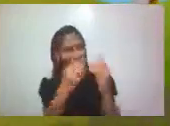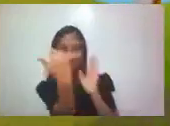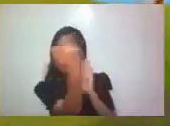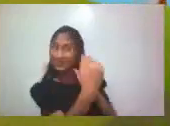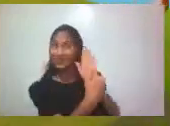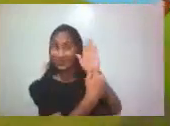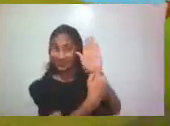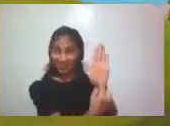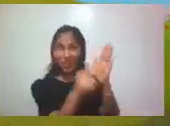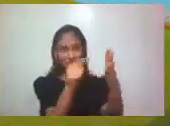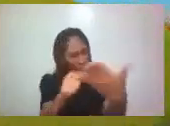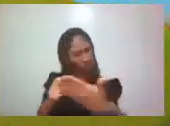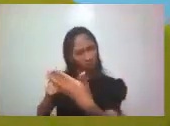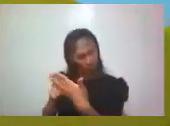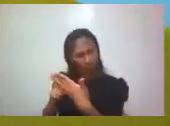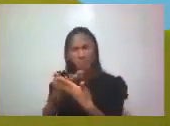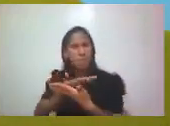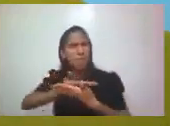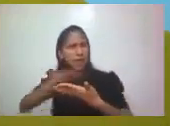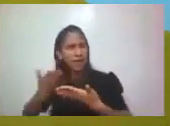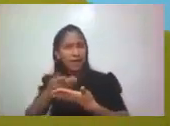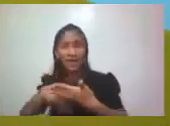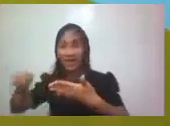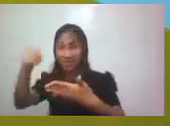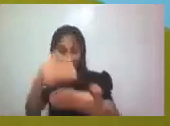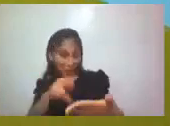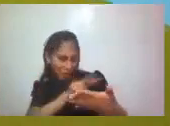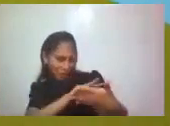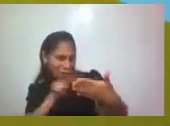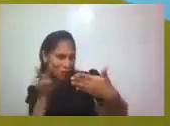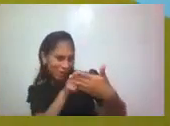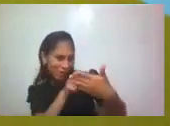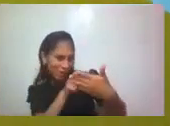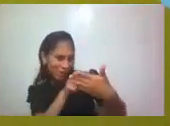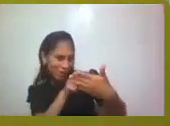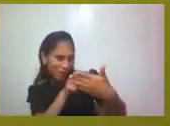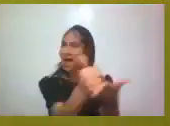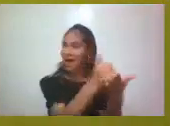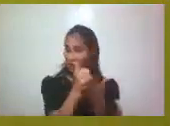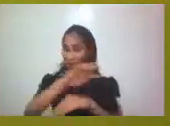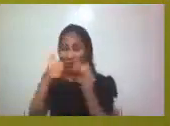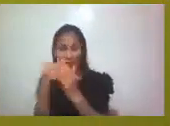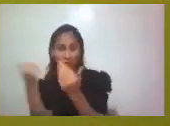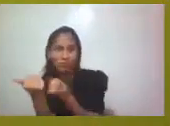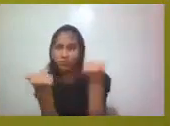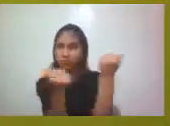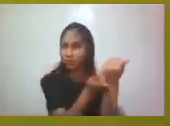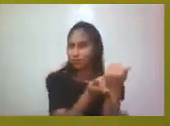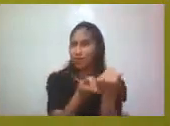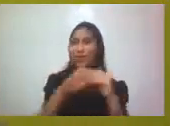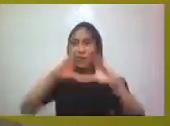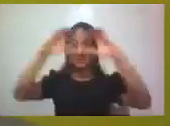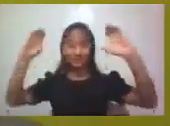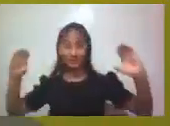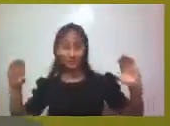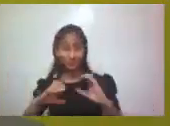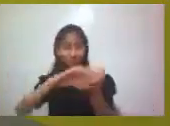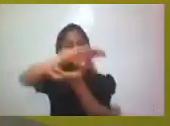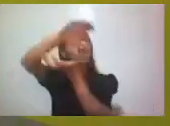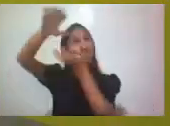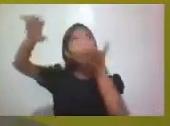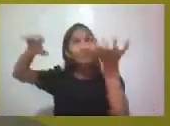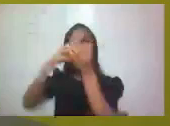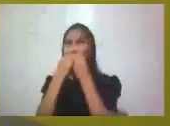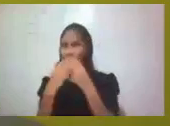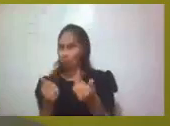agenda busca fortalecer la participación activa de los pueblos indígenas en los procesos de certificación ambiental, de manera